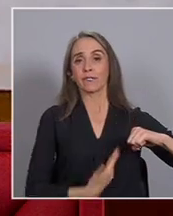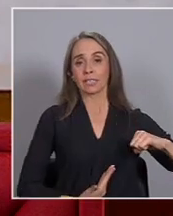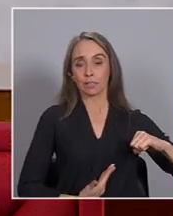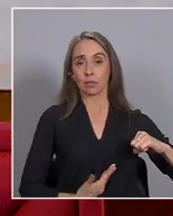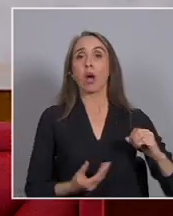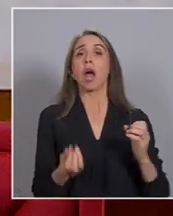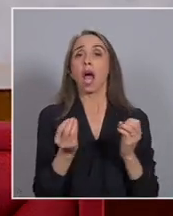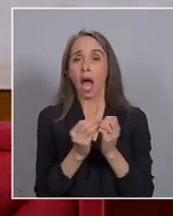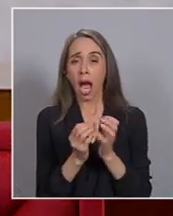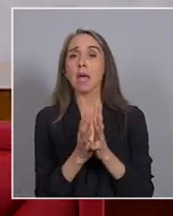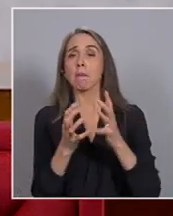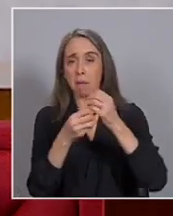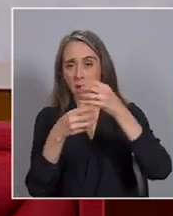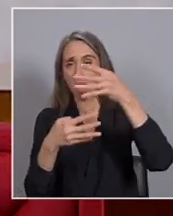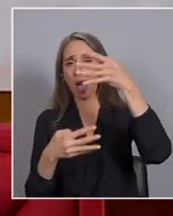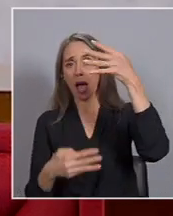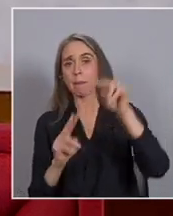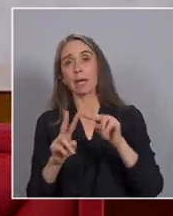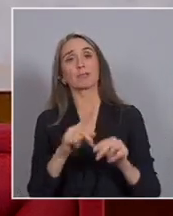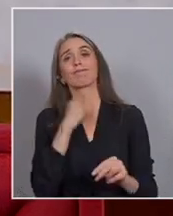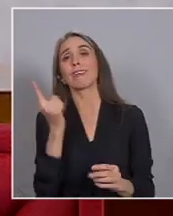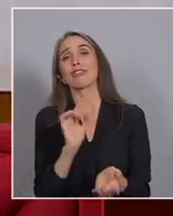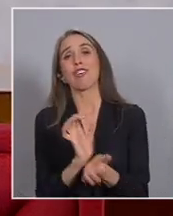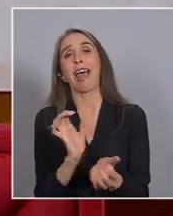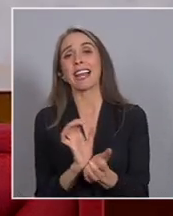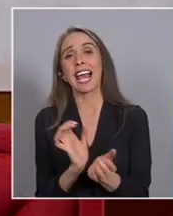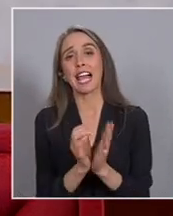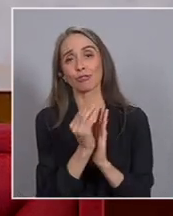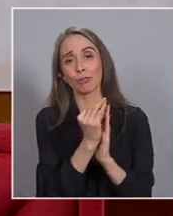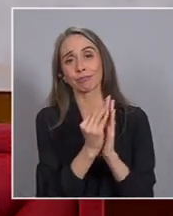Hay mucho más que hacer, no alcanzo a